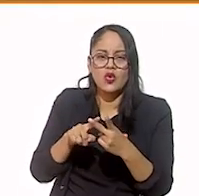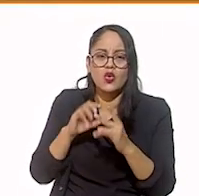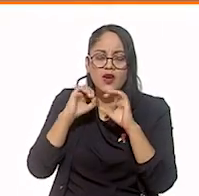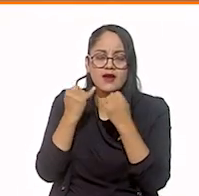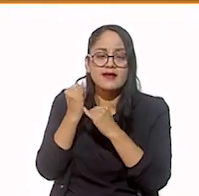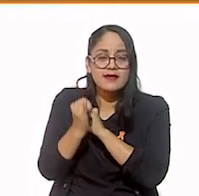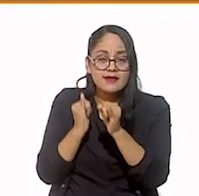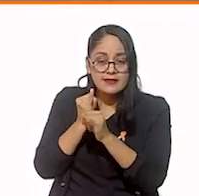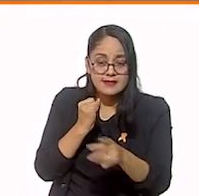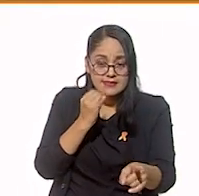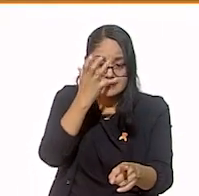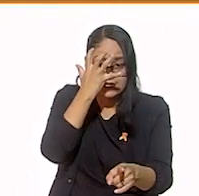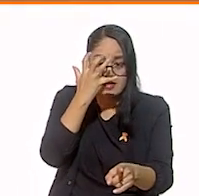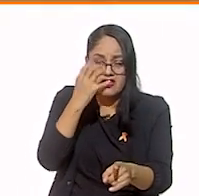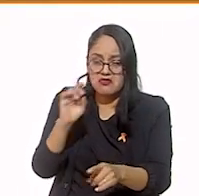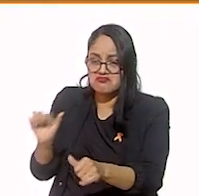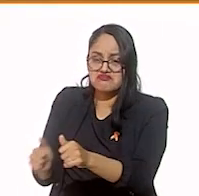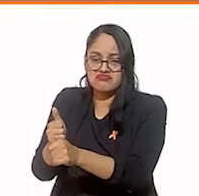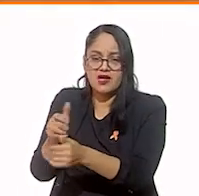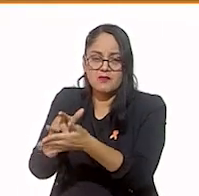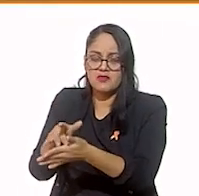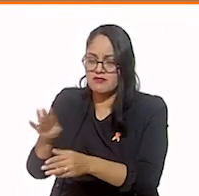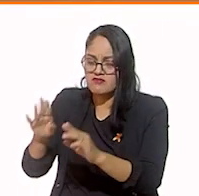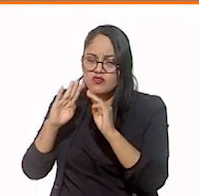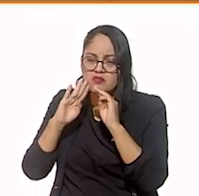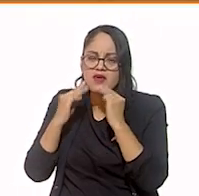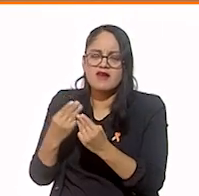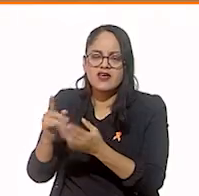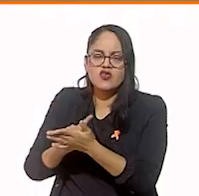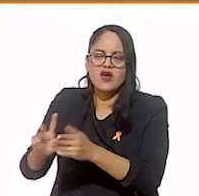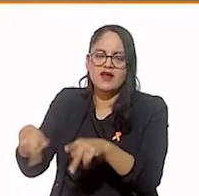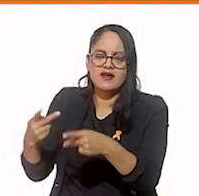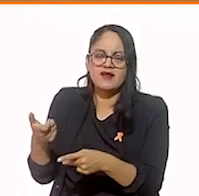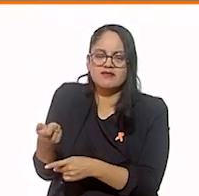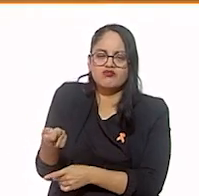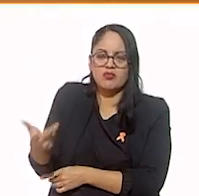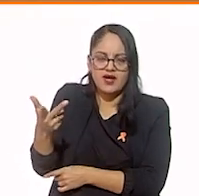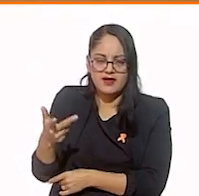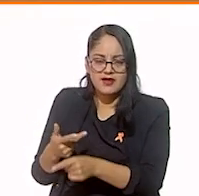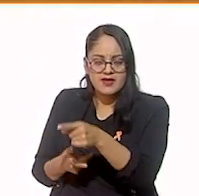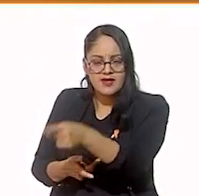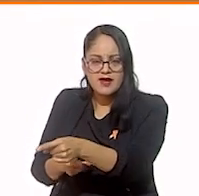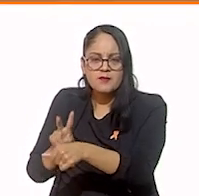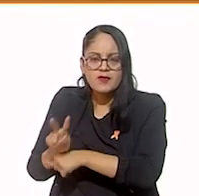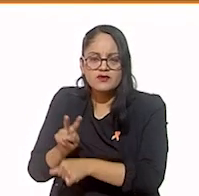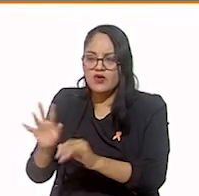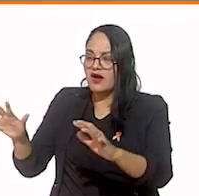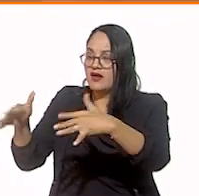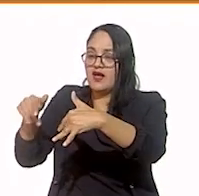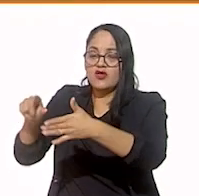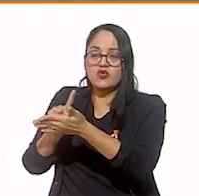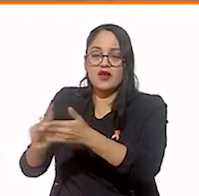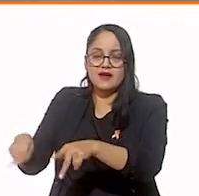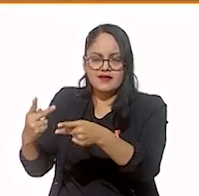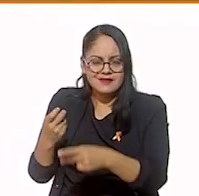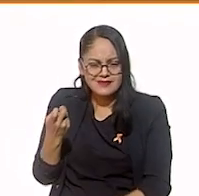internacional serio, respalda las acusaciones de Venezuela como narcoestado. Sí. Es decir, le intentan poner a Venezuela como un foco mundial de narcotráfico y no